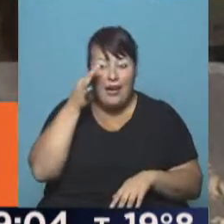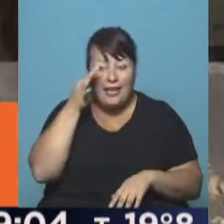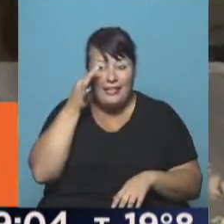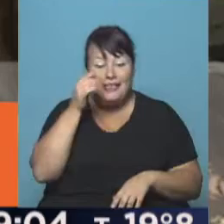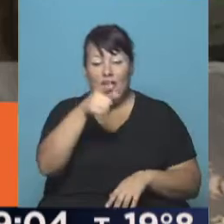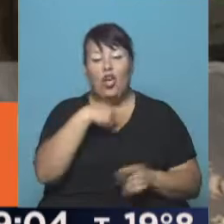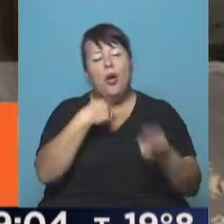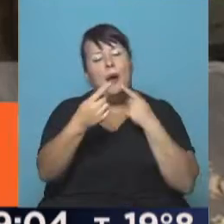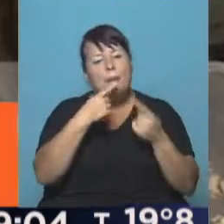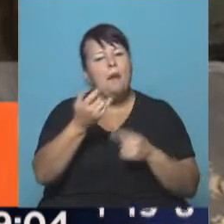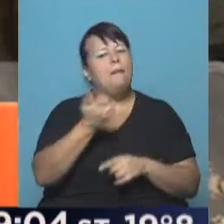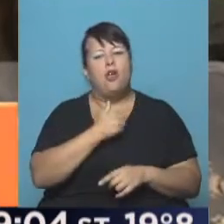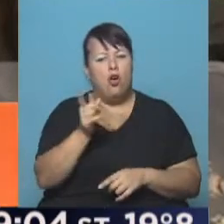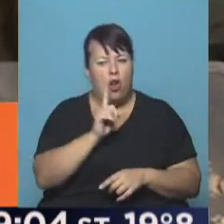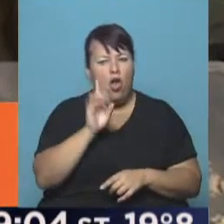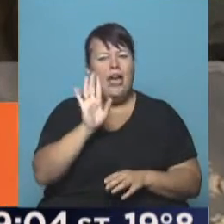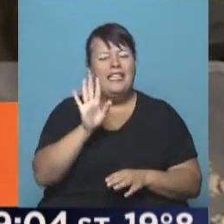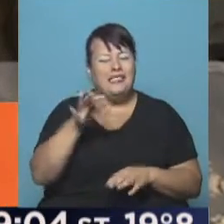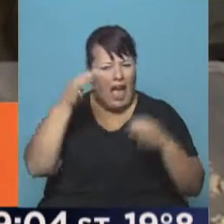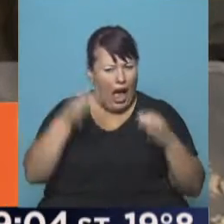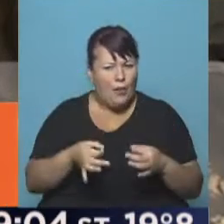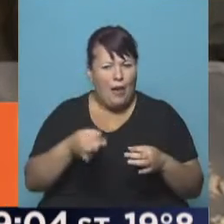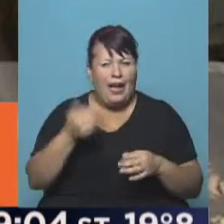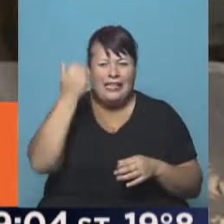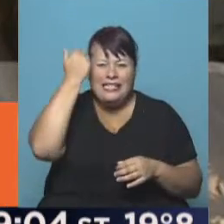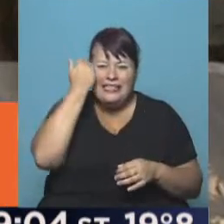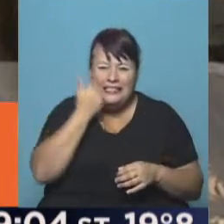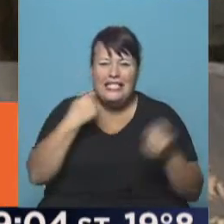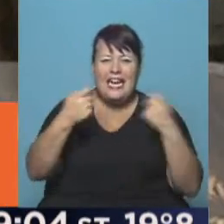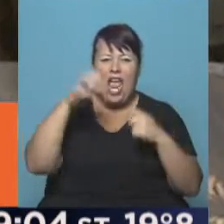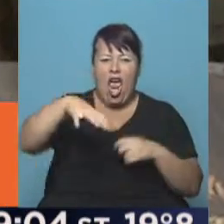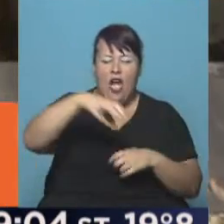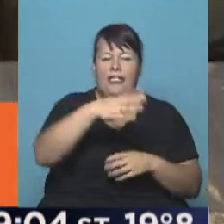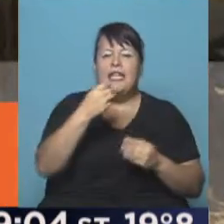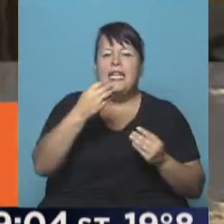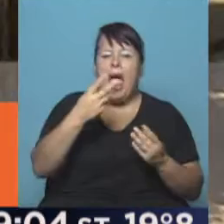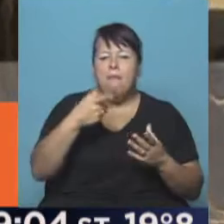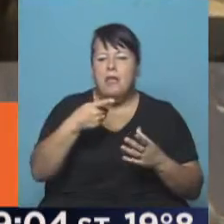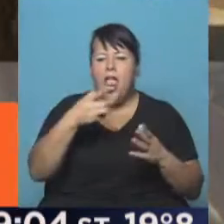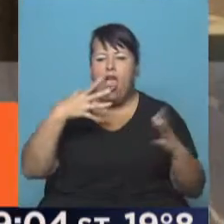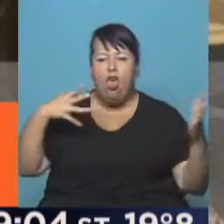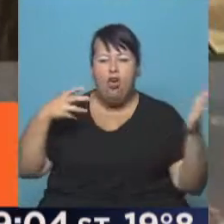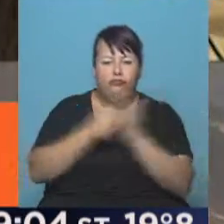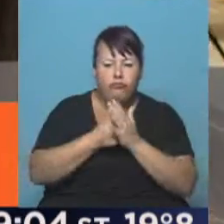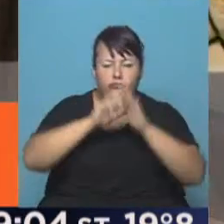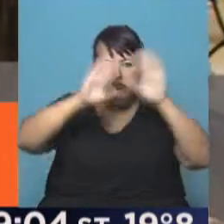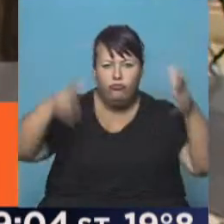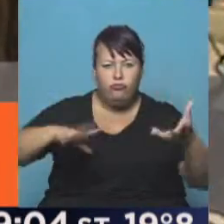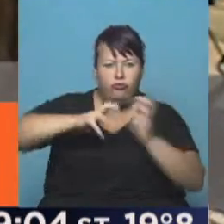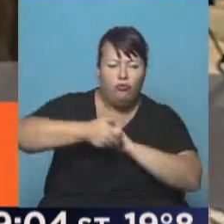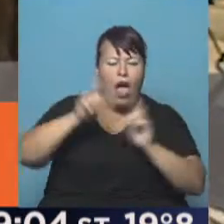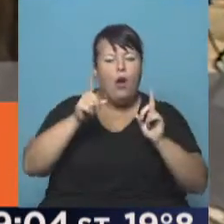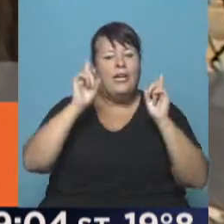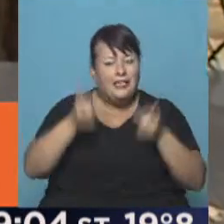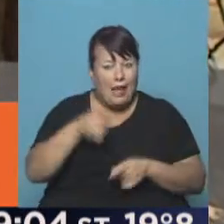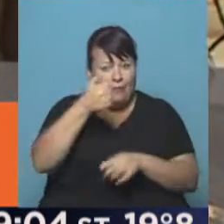pudimos consultar dice que pasó realmente muy cerca de los puestos, que temió que pudiese haber sido arrollado a alguno de ellos,